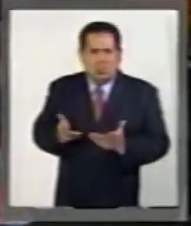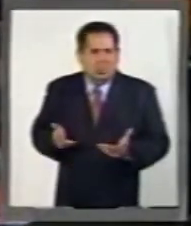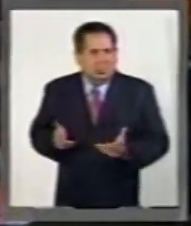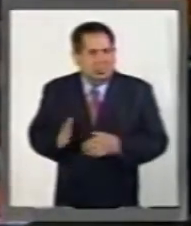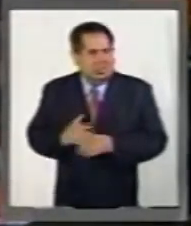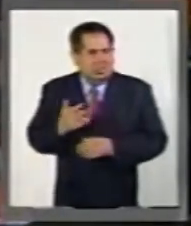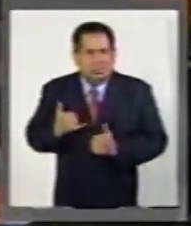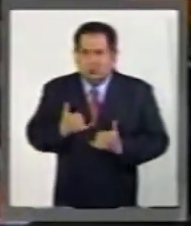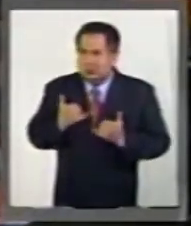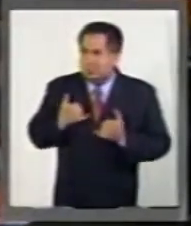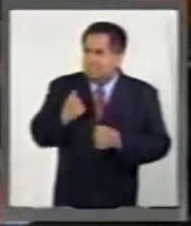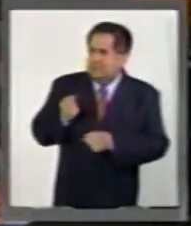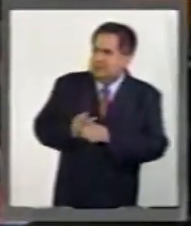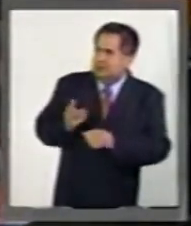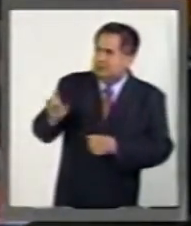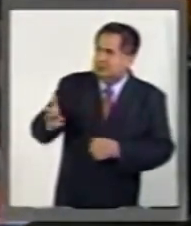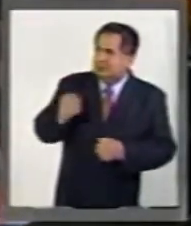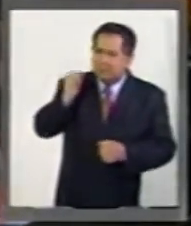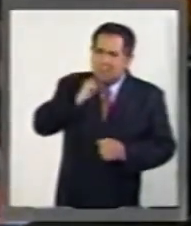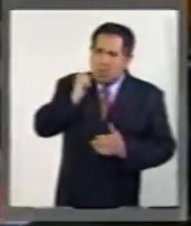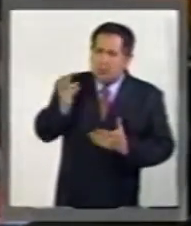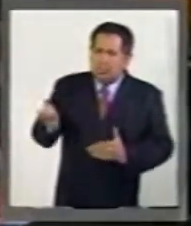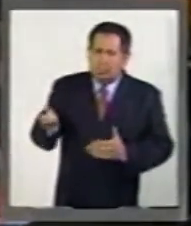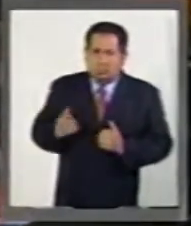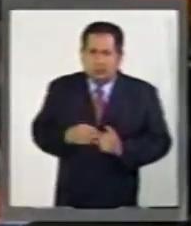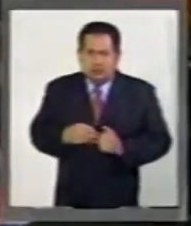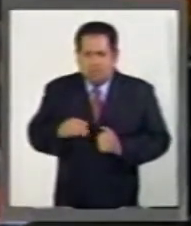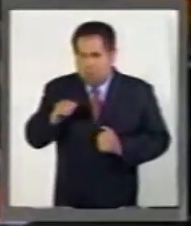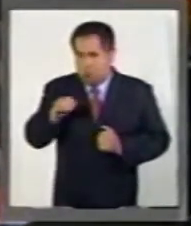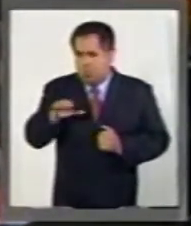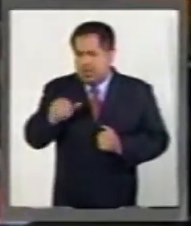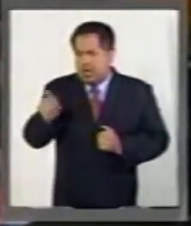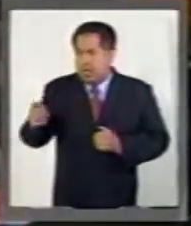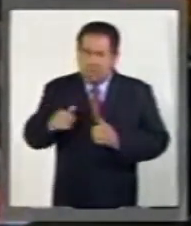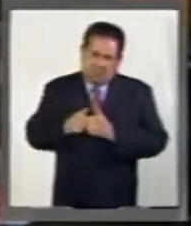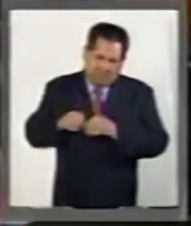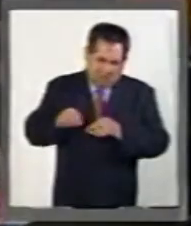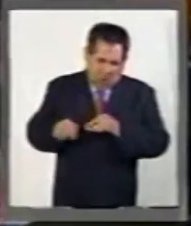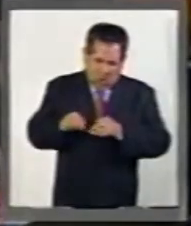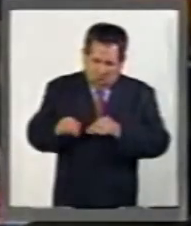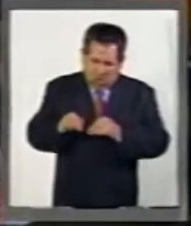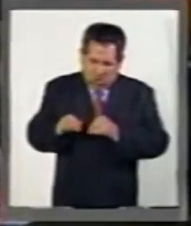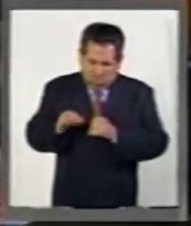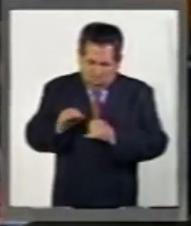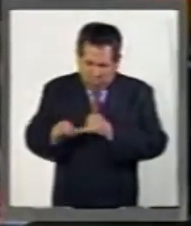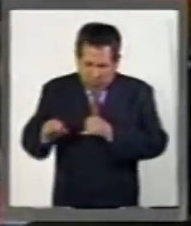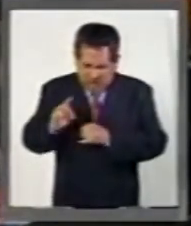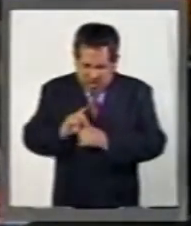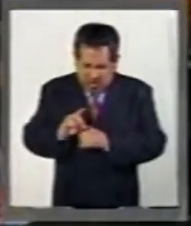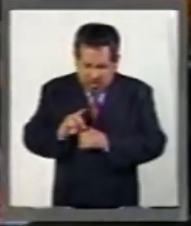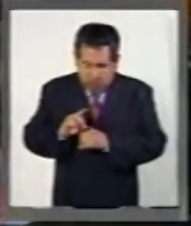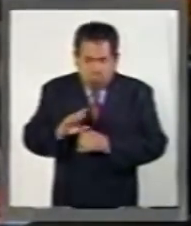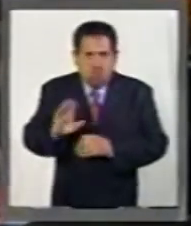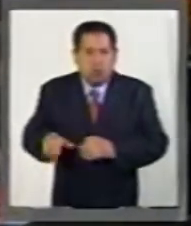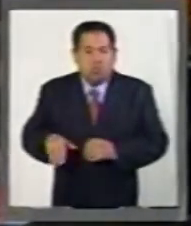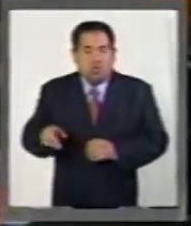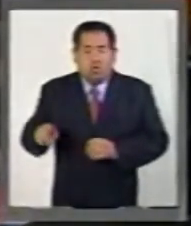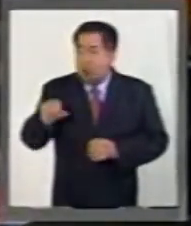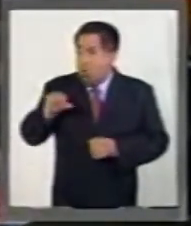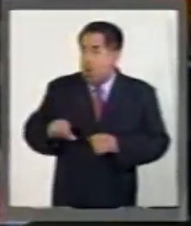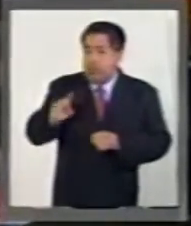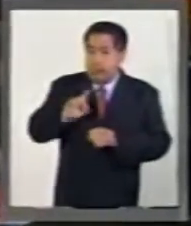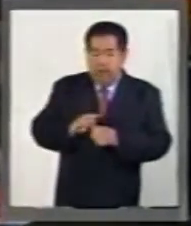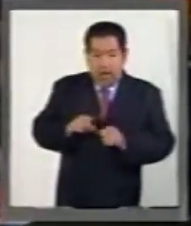nuestra compañera senadora. Mónica permaneció trabajando hasta el último momento. Todavía el día de hoy